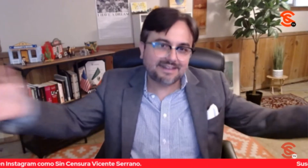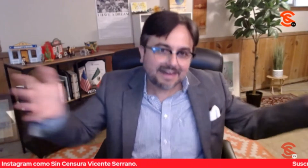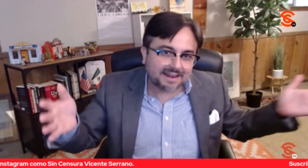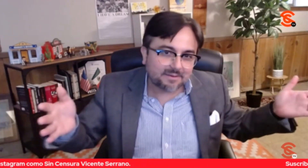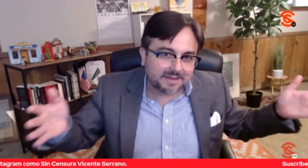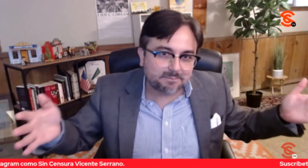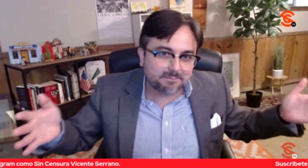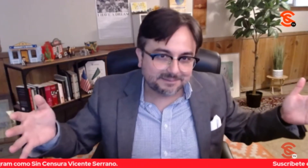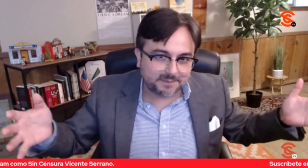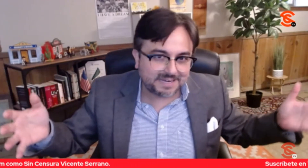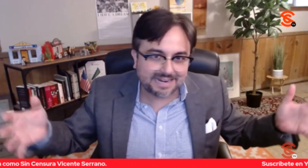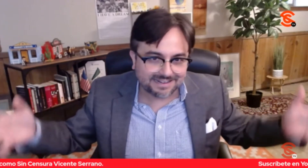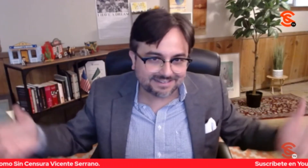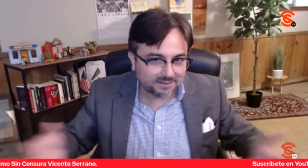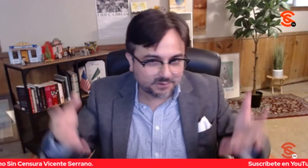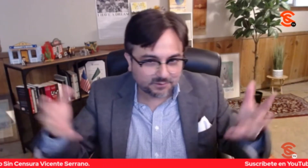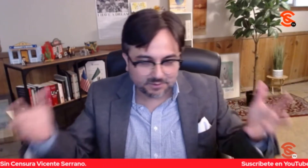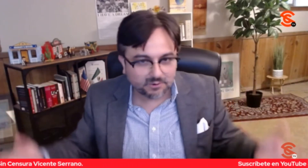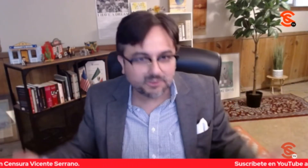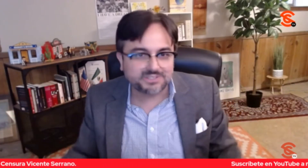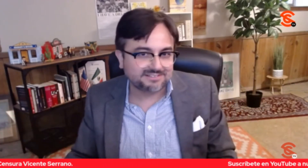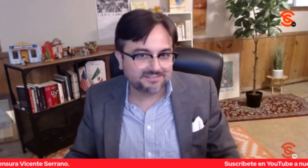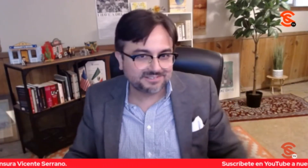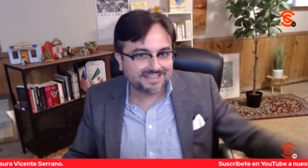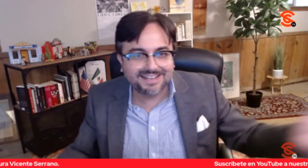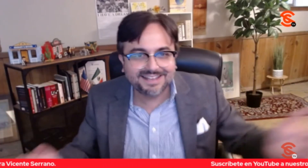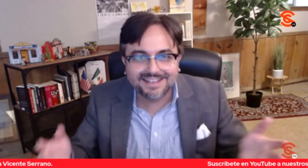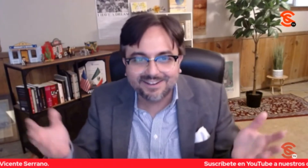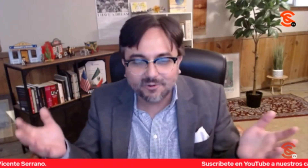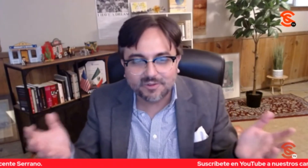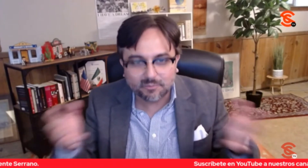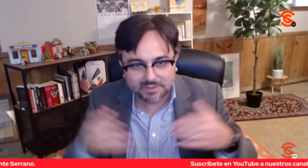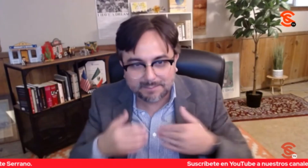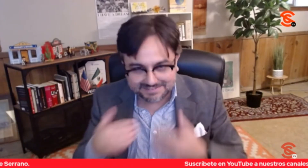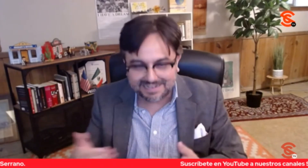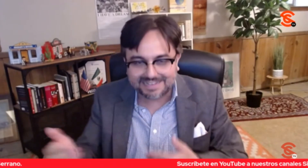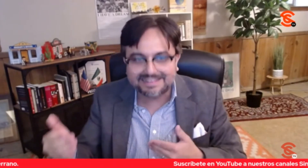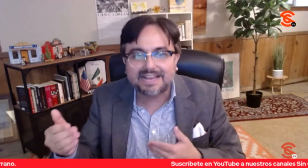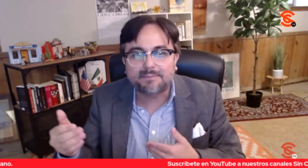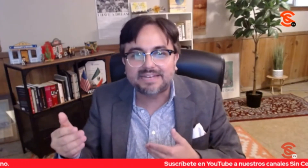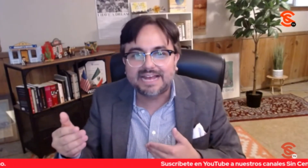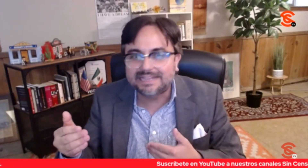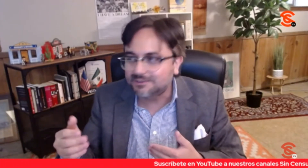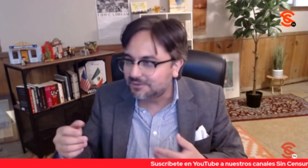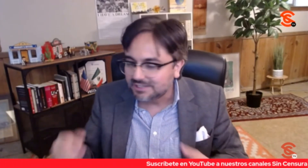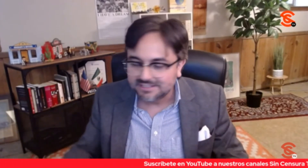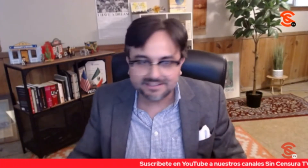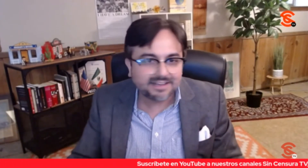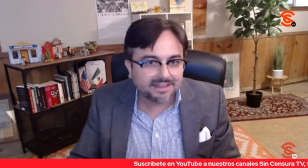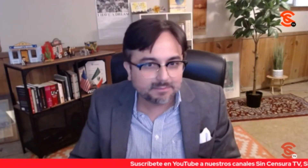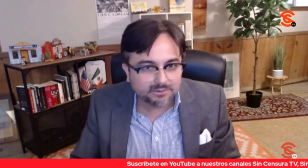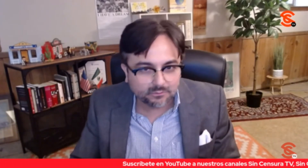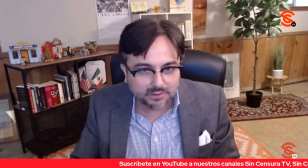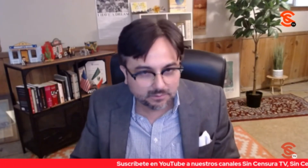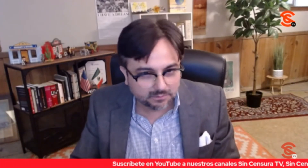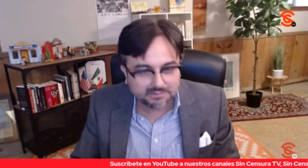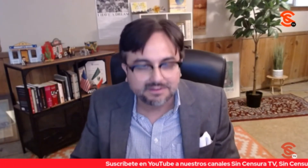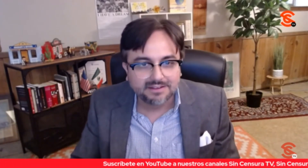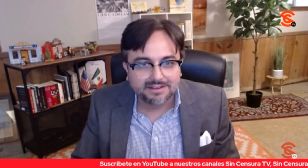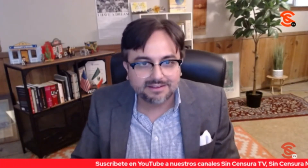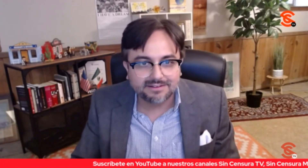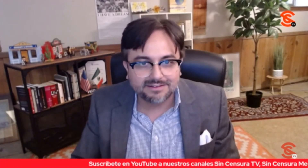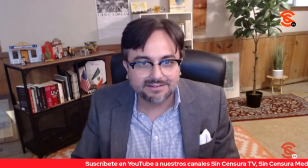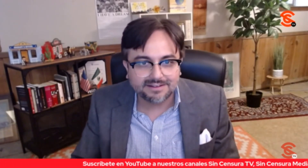está cerrada la avenida Pennsylvania al tráfico de coches, ¿no? O sea, no puede pasar la gente caminando, se le quedan viendo feo